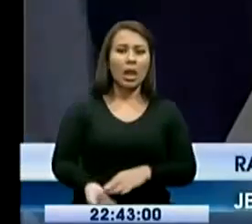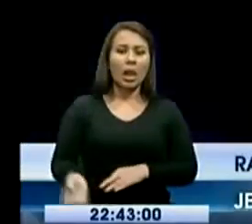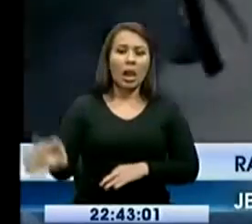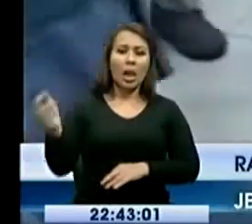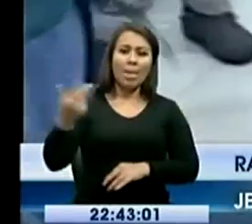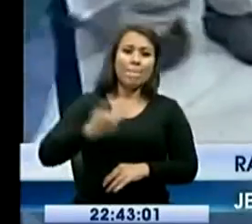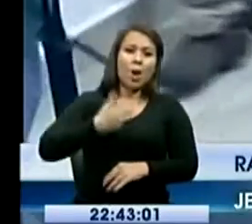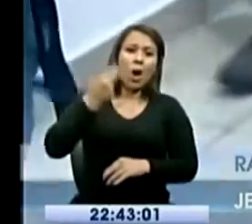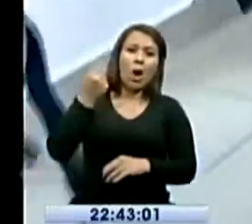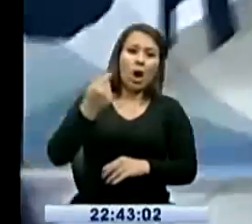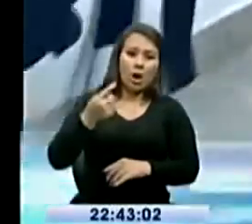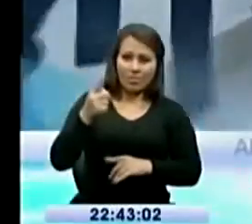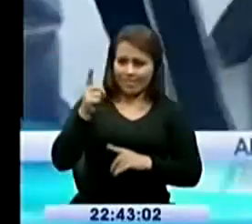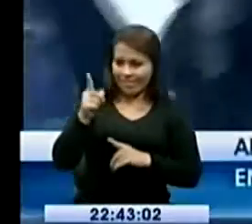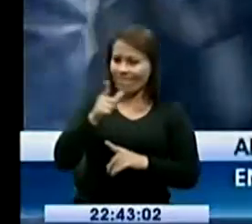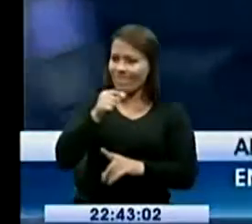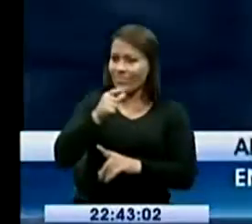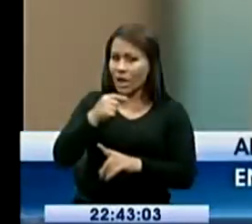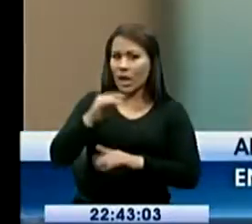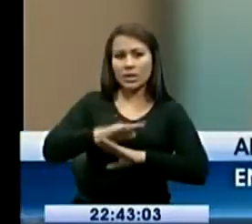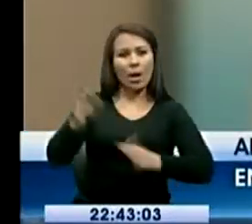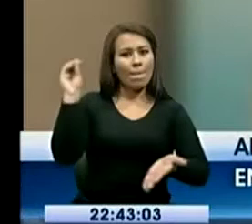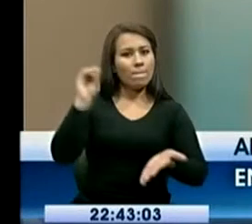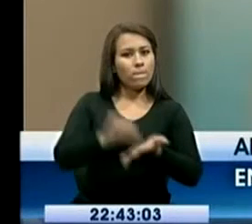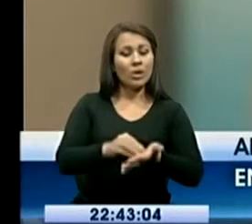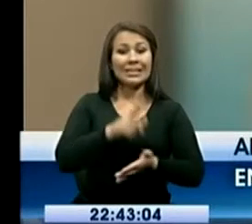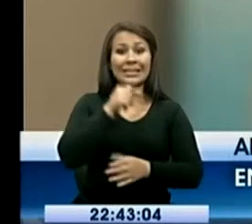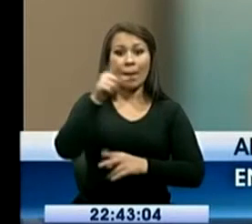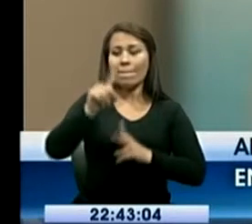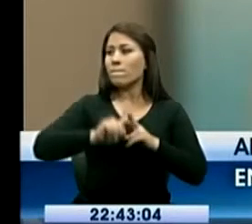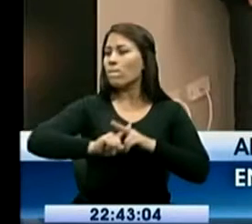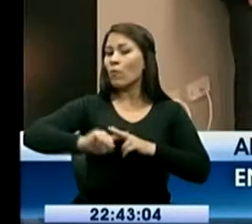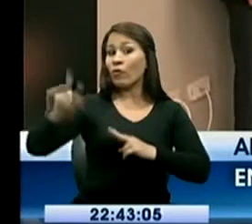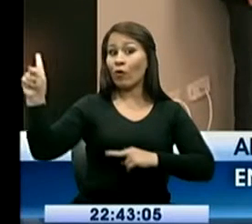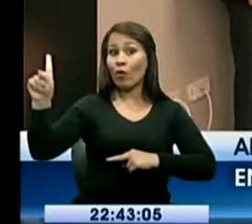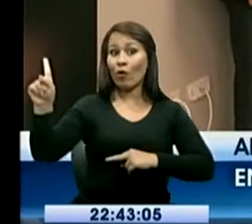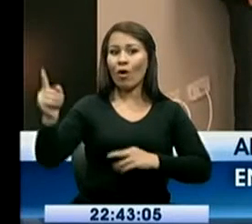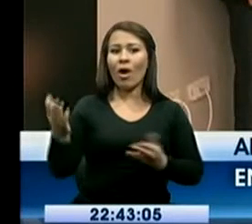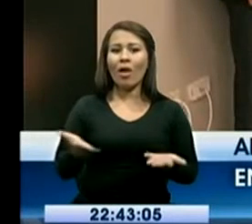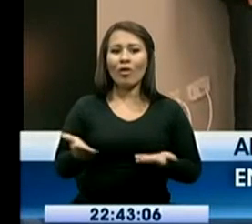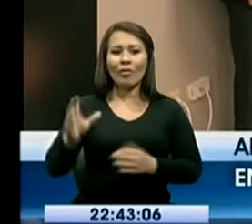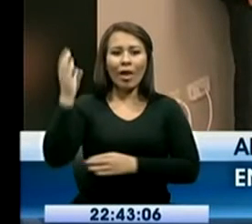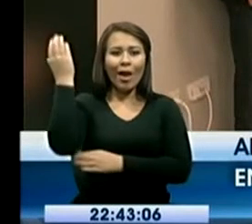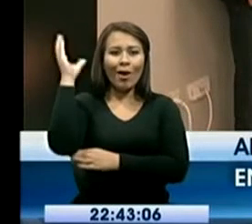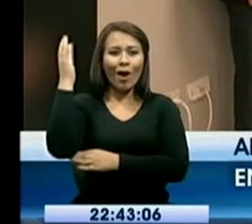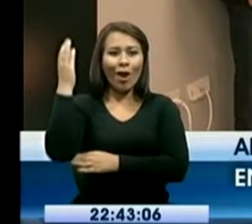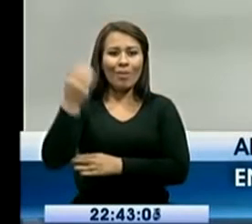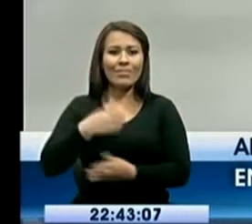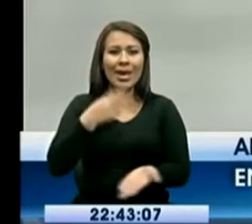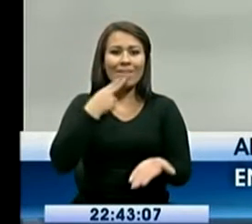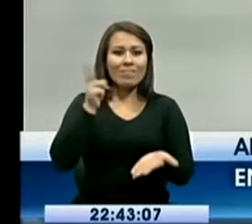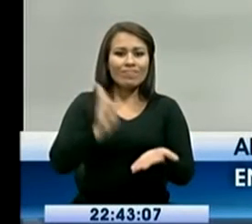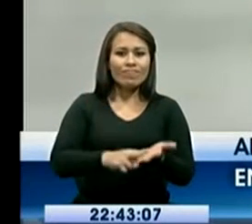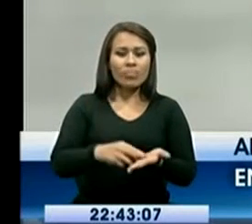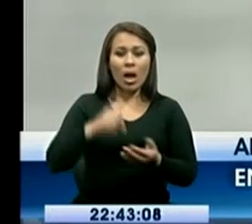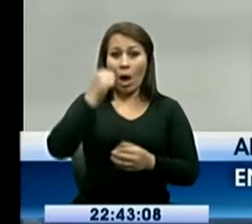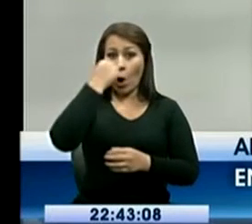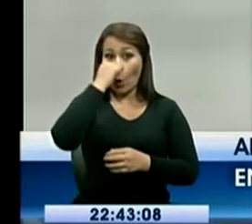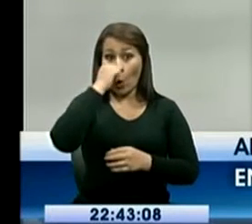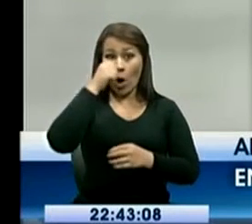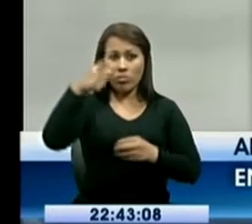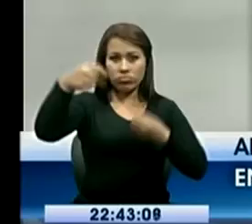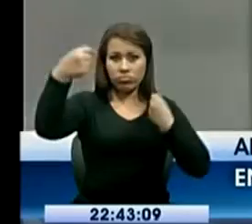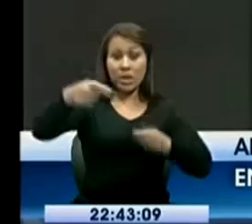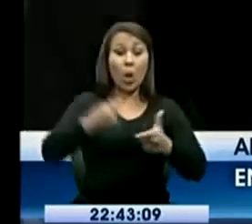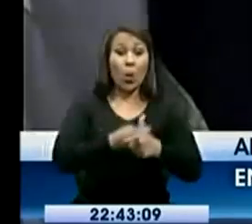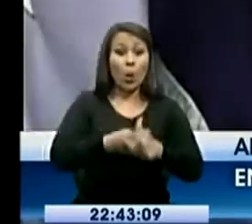herido. El rescate fue exitoso, pero alias Checho logró escapar. Sobre el sujeto, la Interpol emitió notificación roja el 19 de